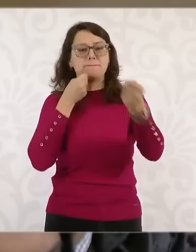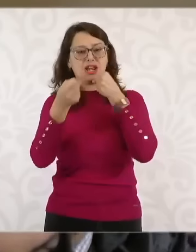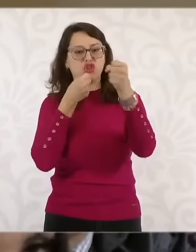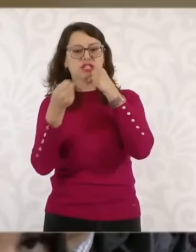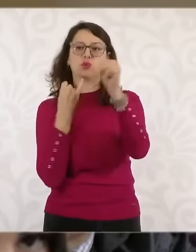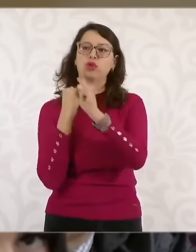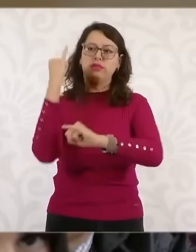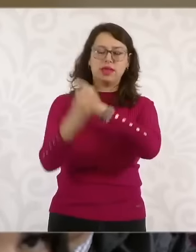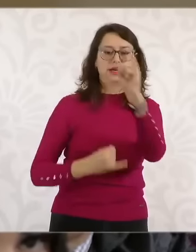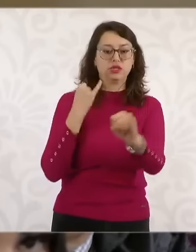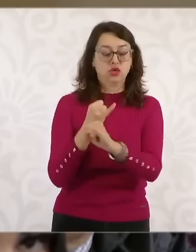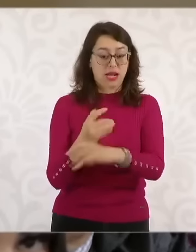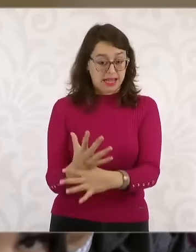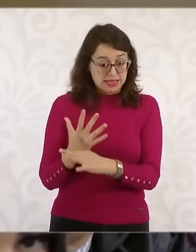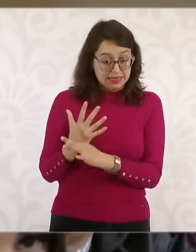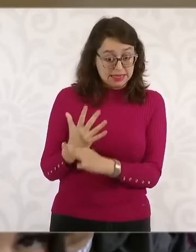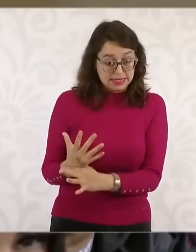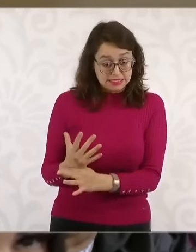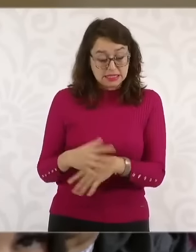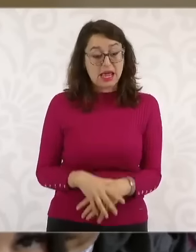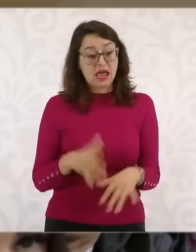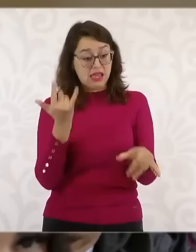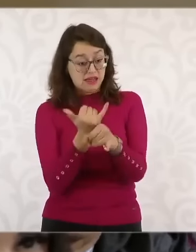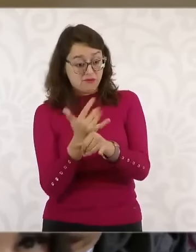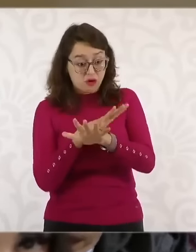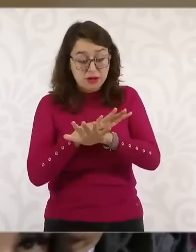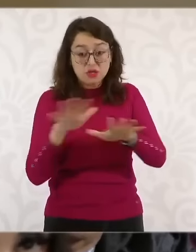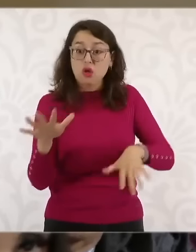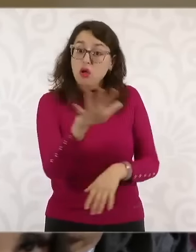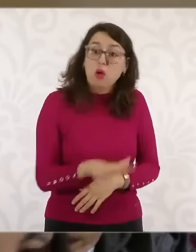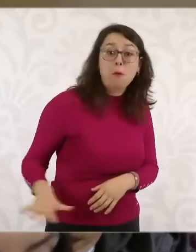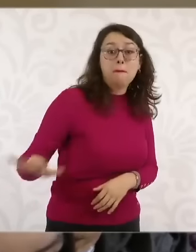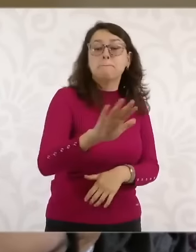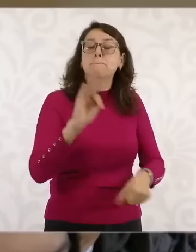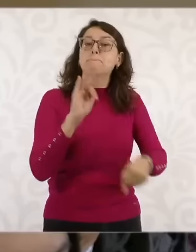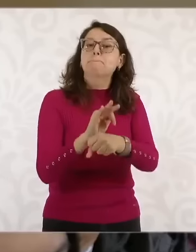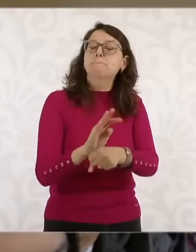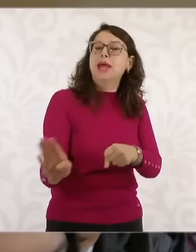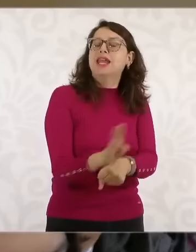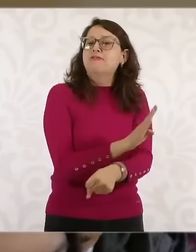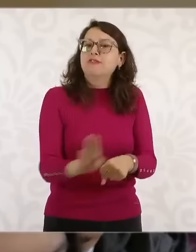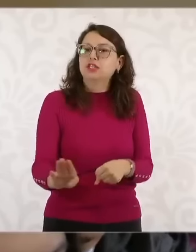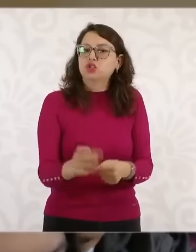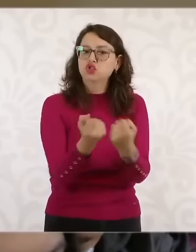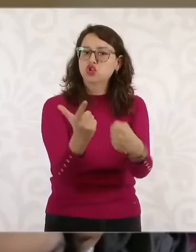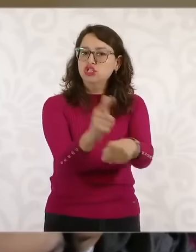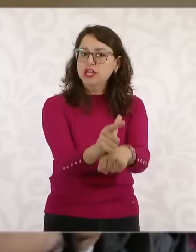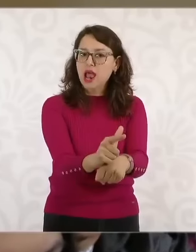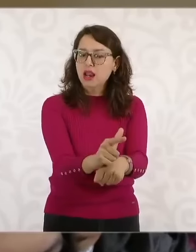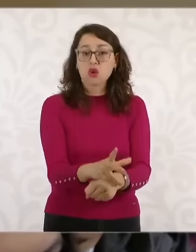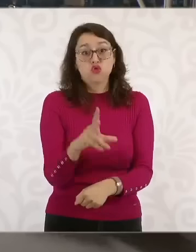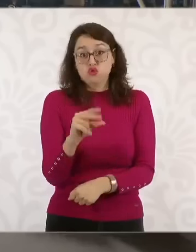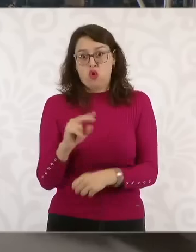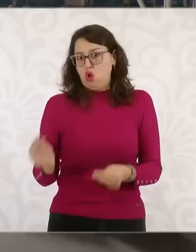periodismo la información se comprende como un bien social y no como un simple producto.